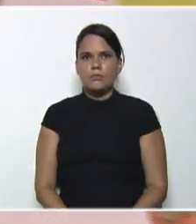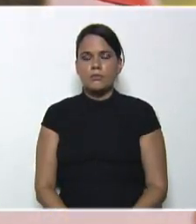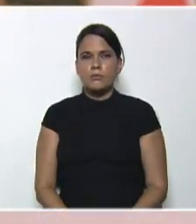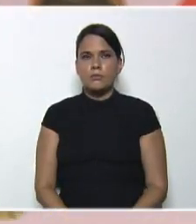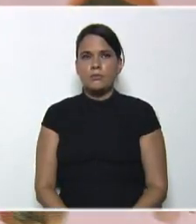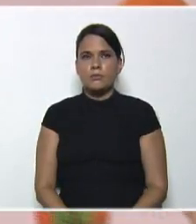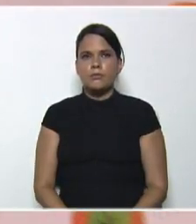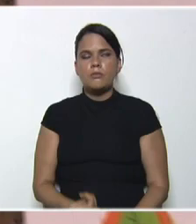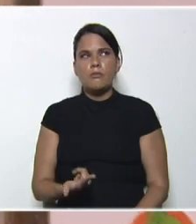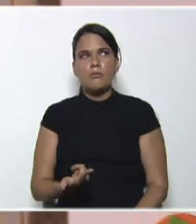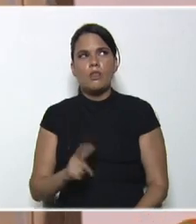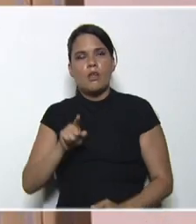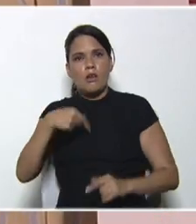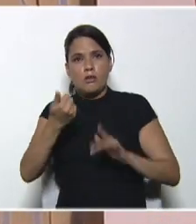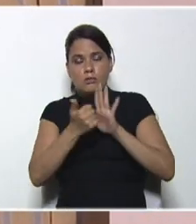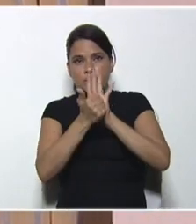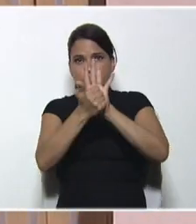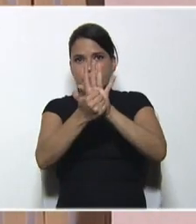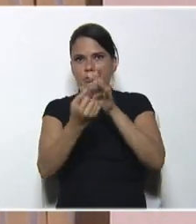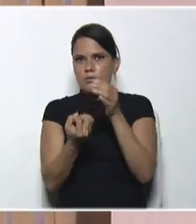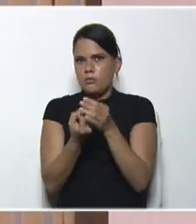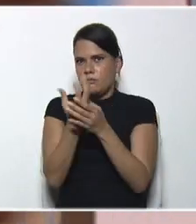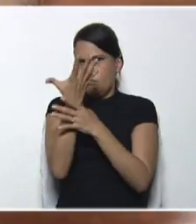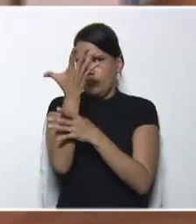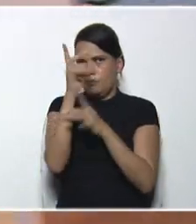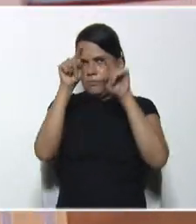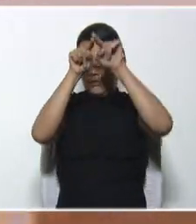Y para este símbolo voy a tomar las plantas.